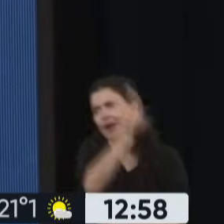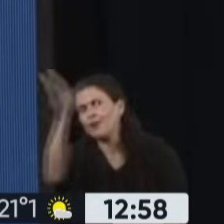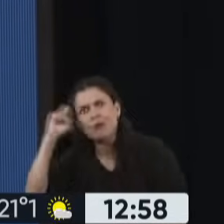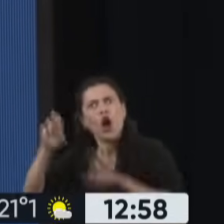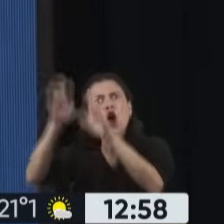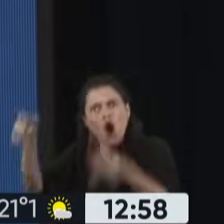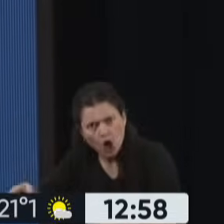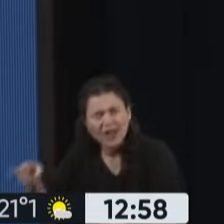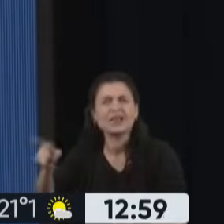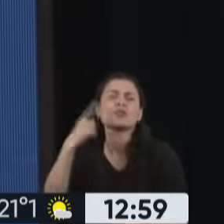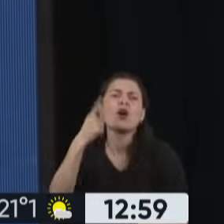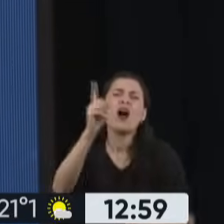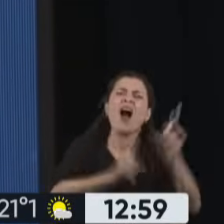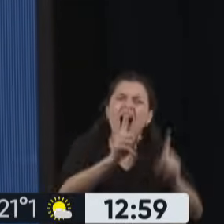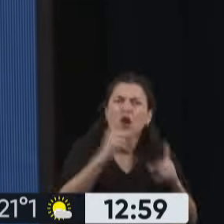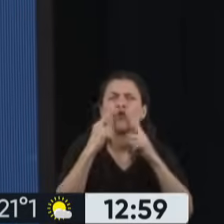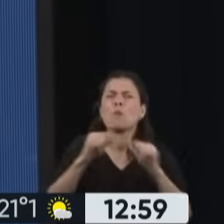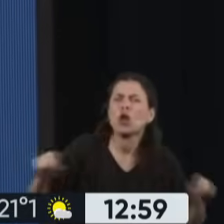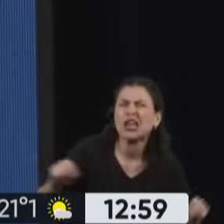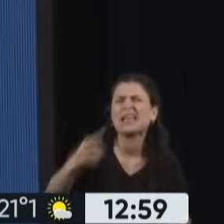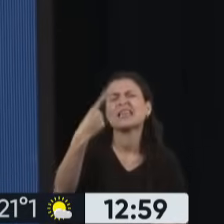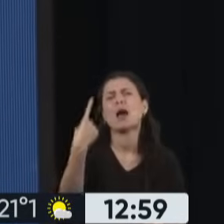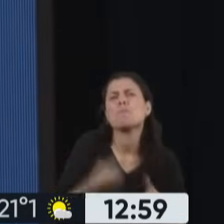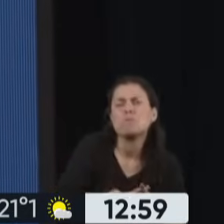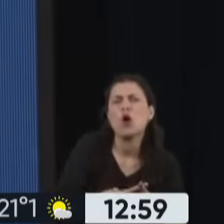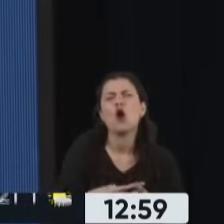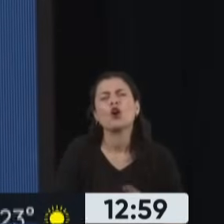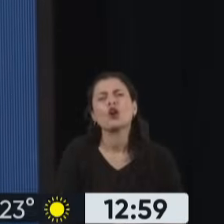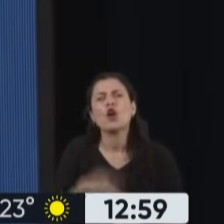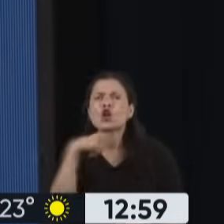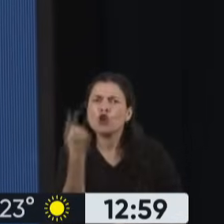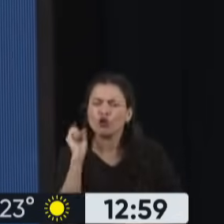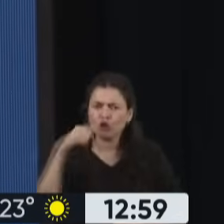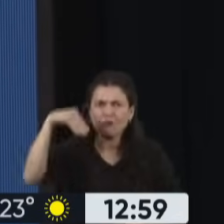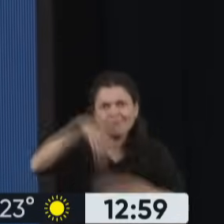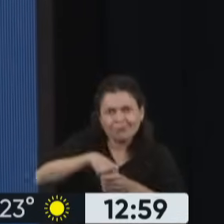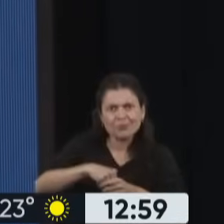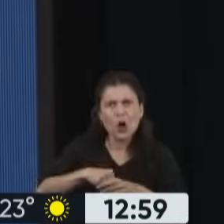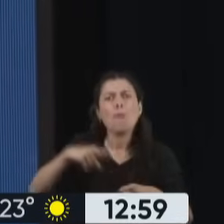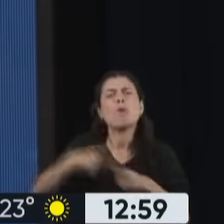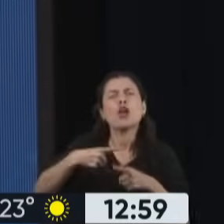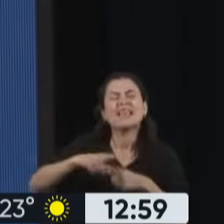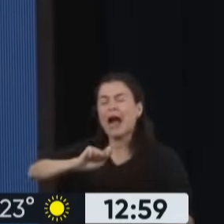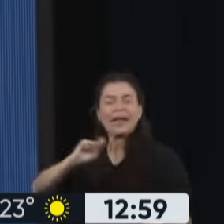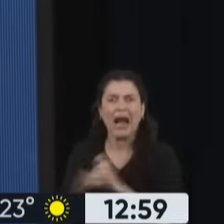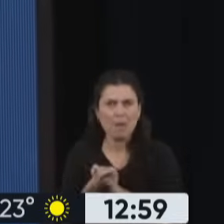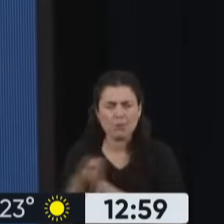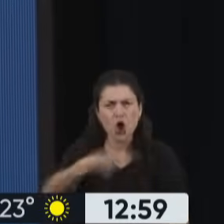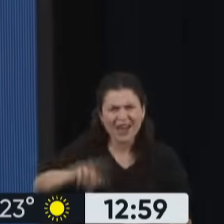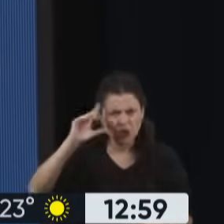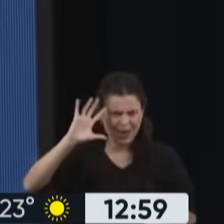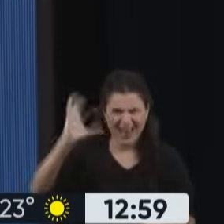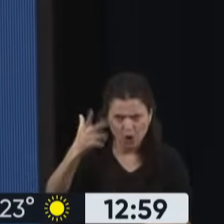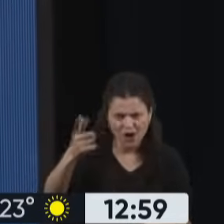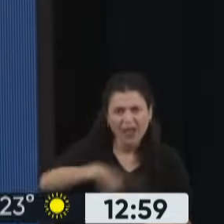sin esa restricción y que se quejaron del modo de la masterclass que le metimos a la política y que les duele, porque